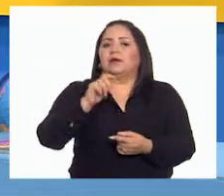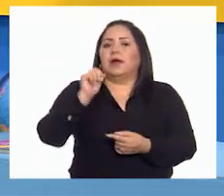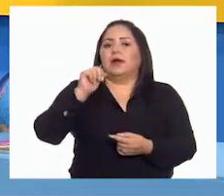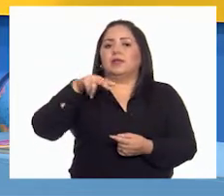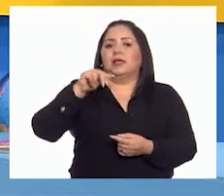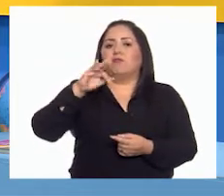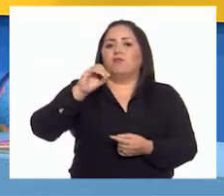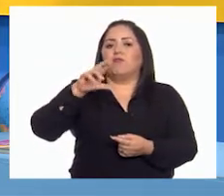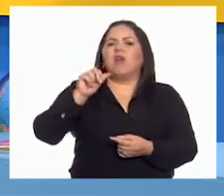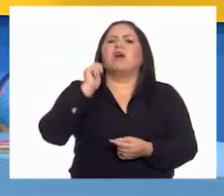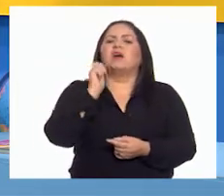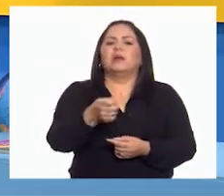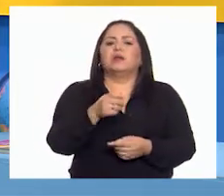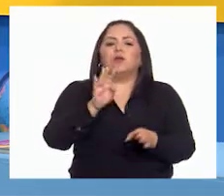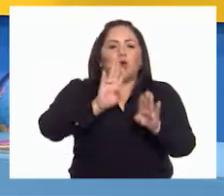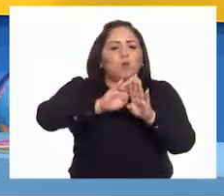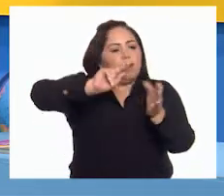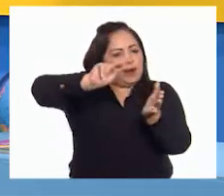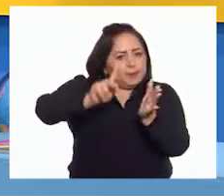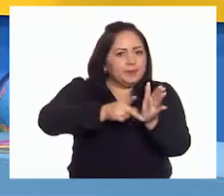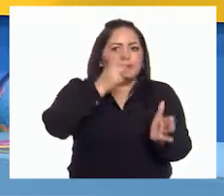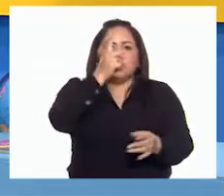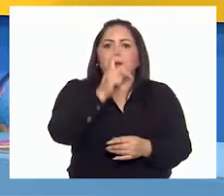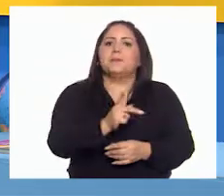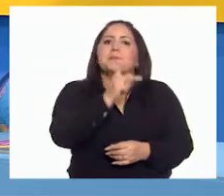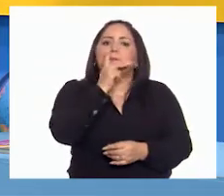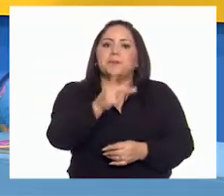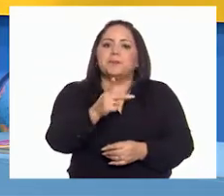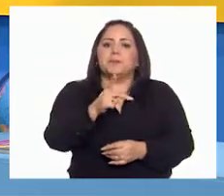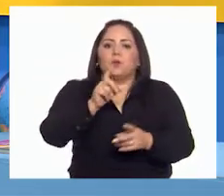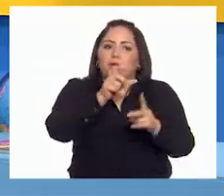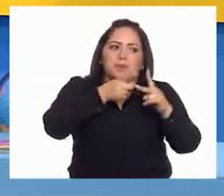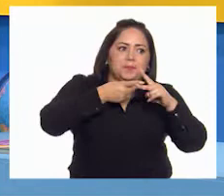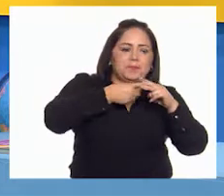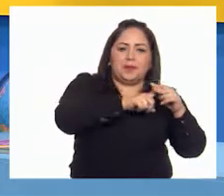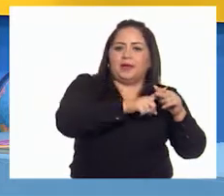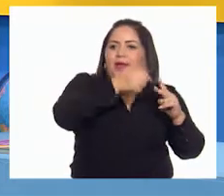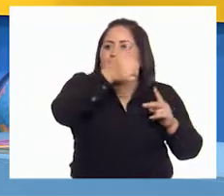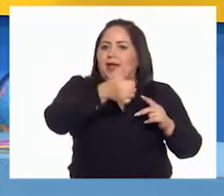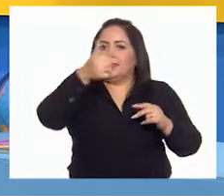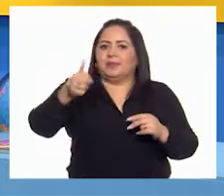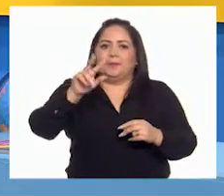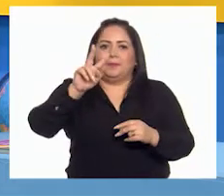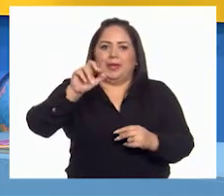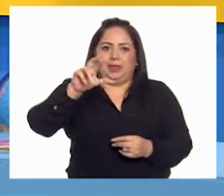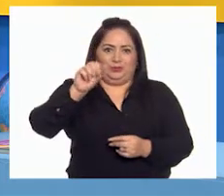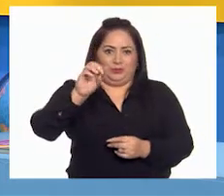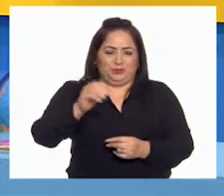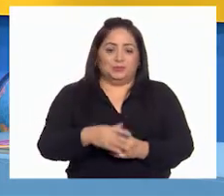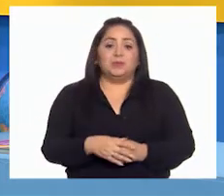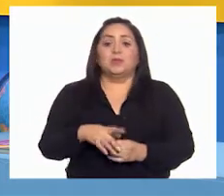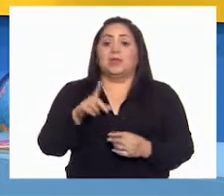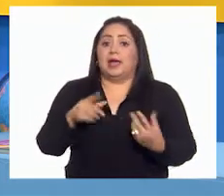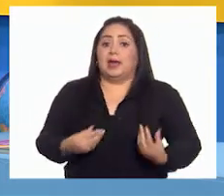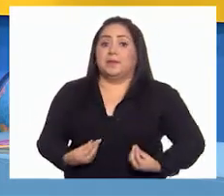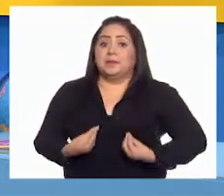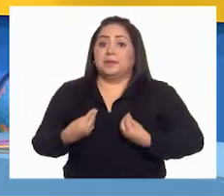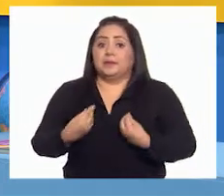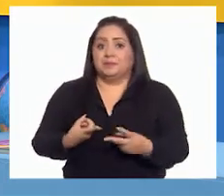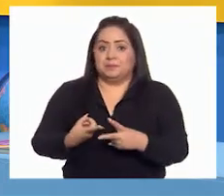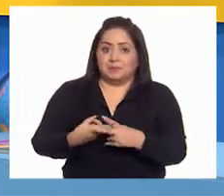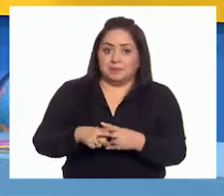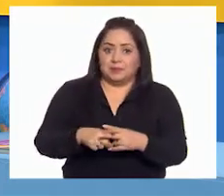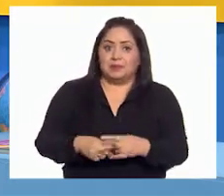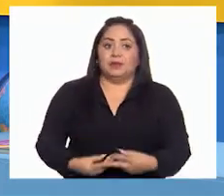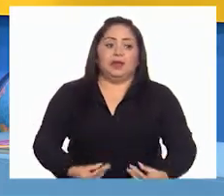anáfora consiste en repetir una palabra en el inicio de cada verso. La vida que empieza,